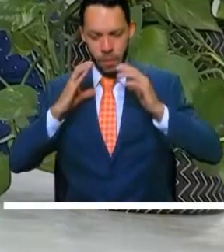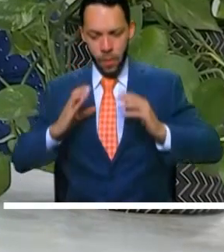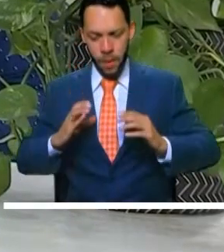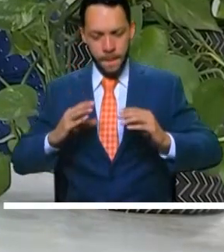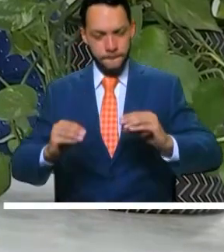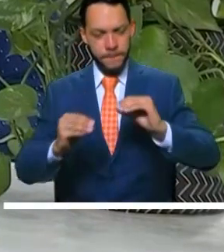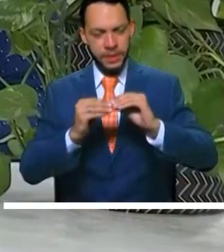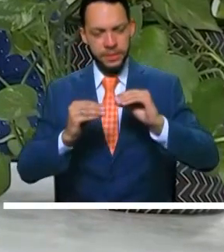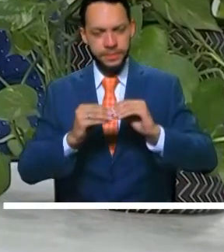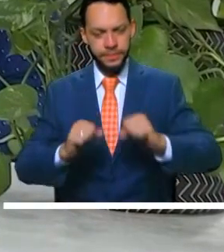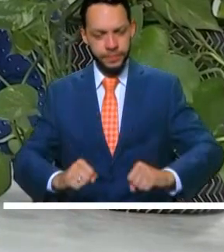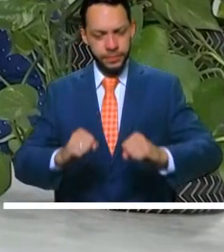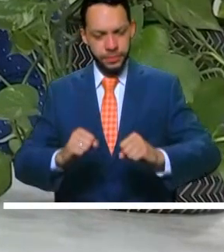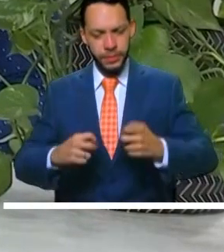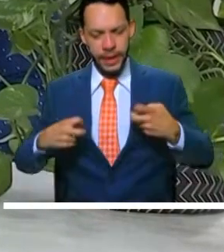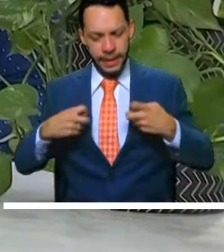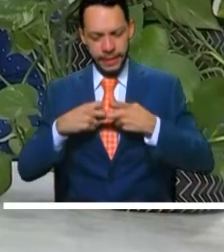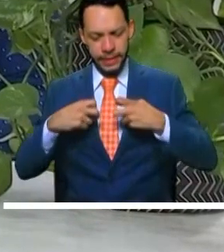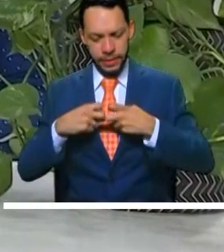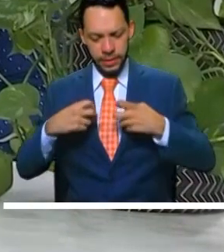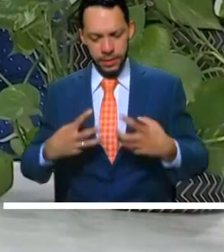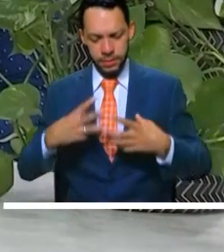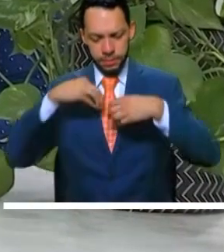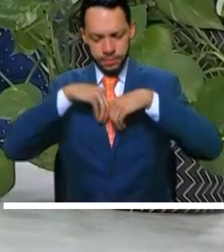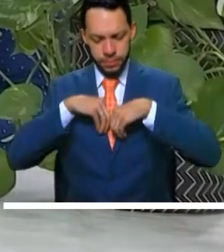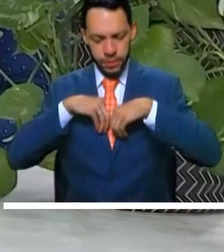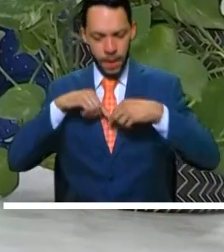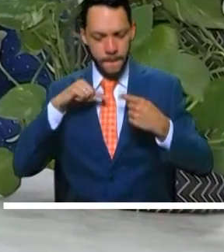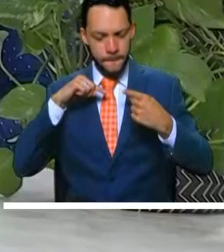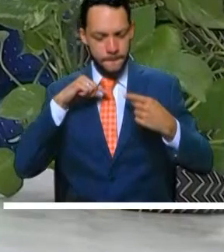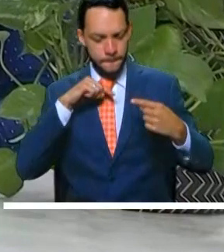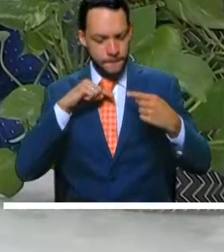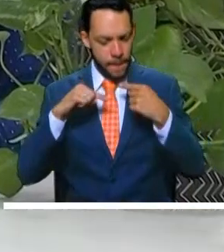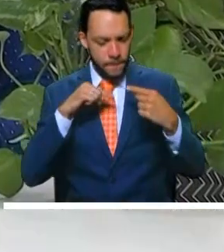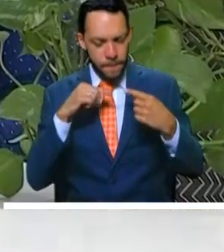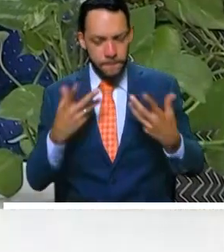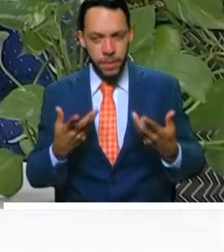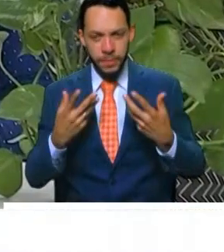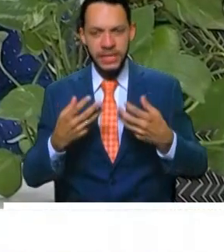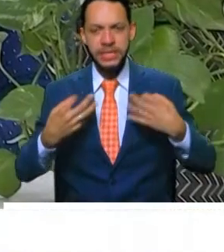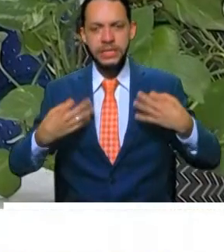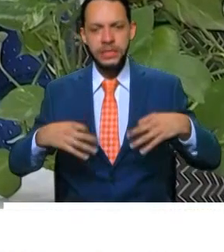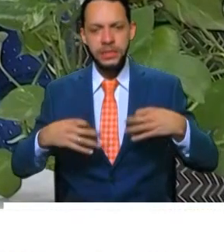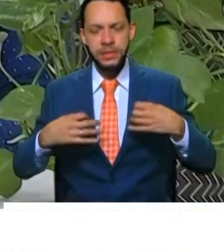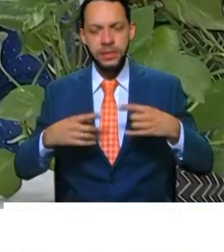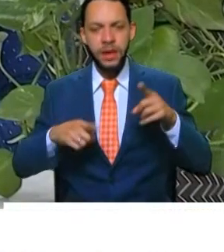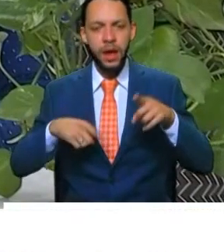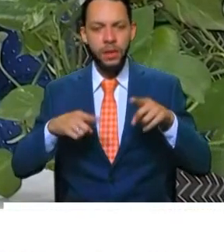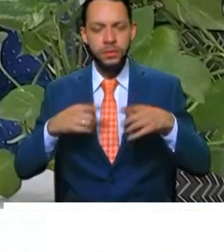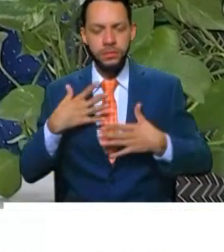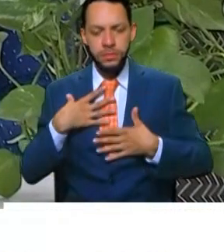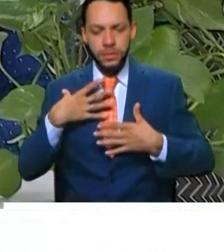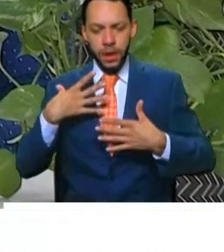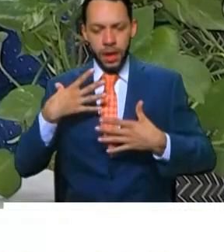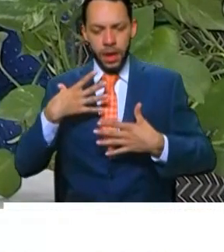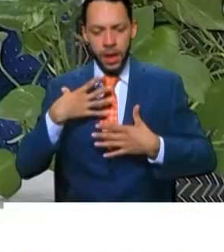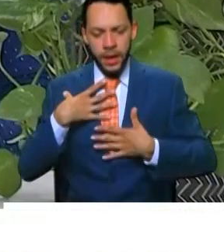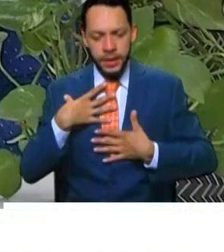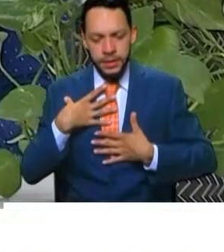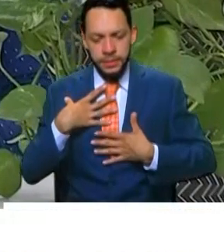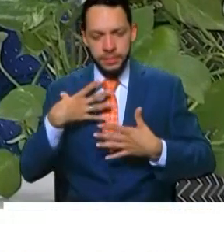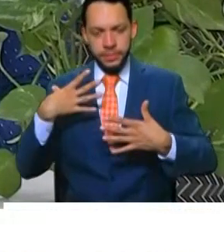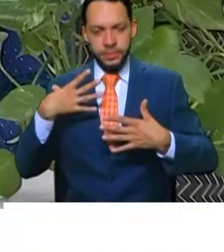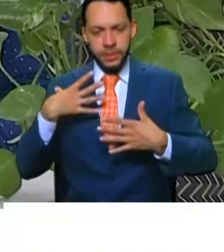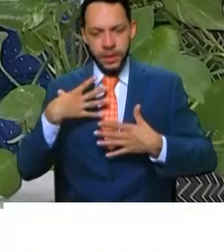necesarios para que cumplan con sus funciones vitales. Hay funciones vitales que son básicas, como respirar, y hay un proceso que se lleva